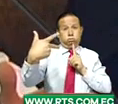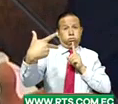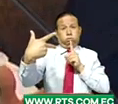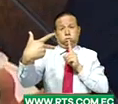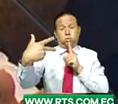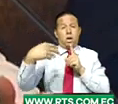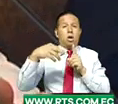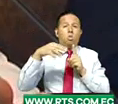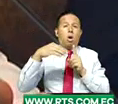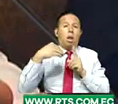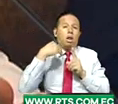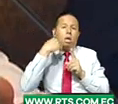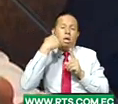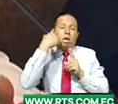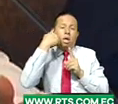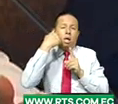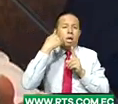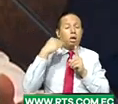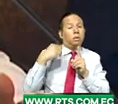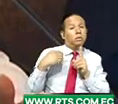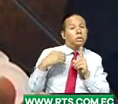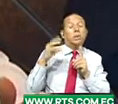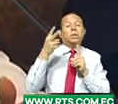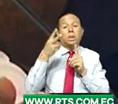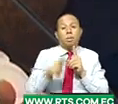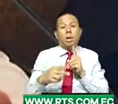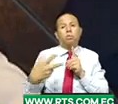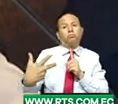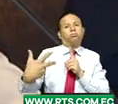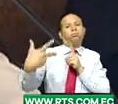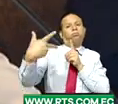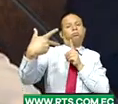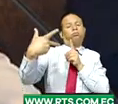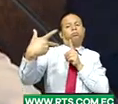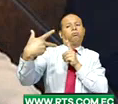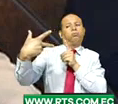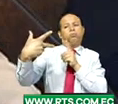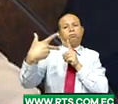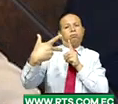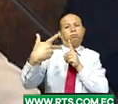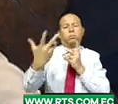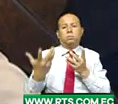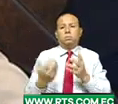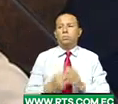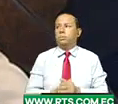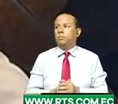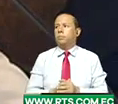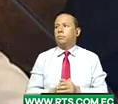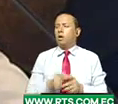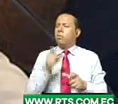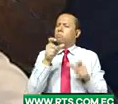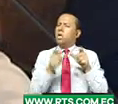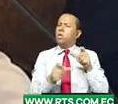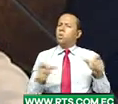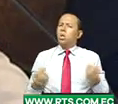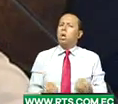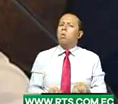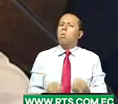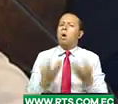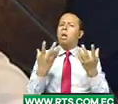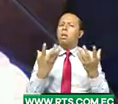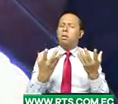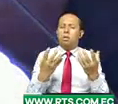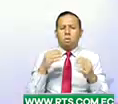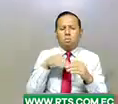permite ver exactamente y sumar cuántas personas están